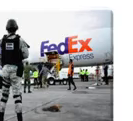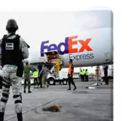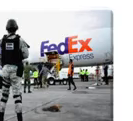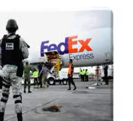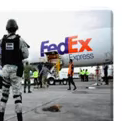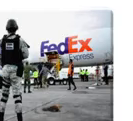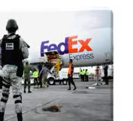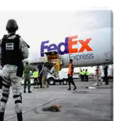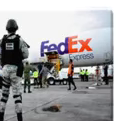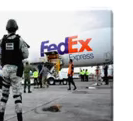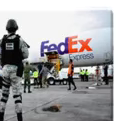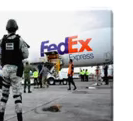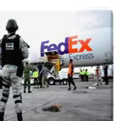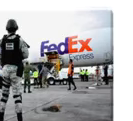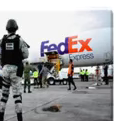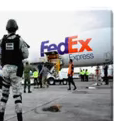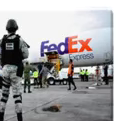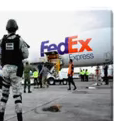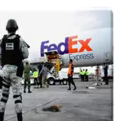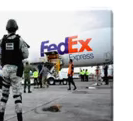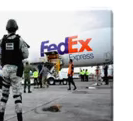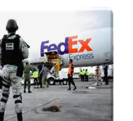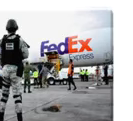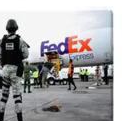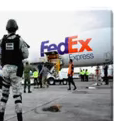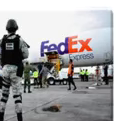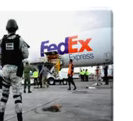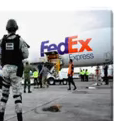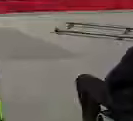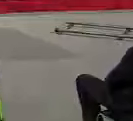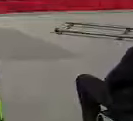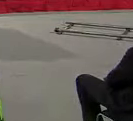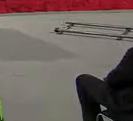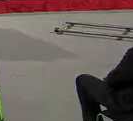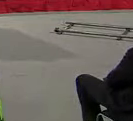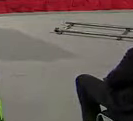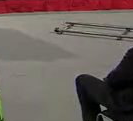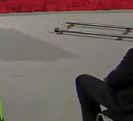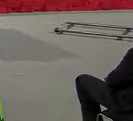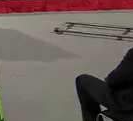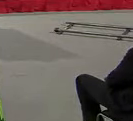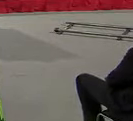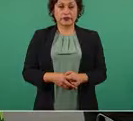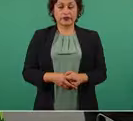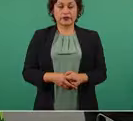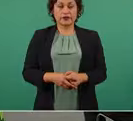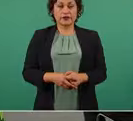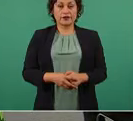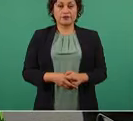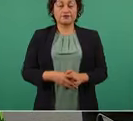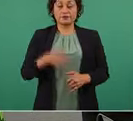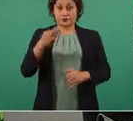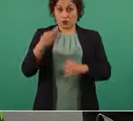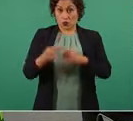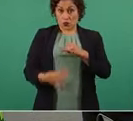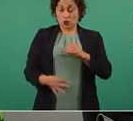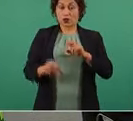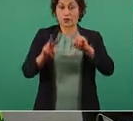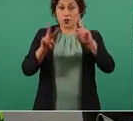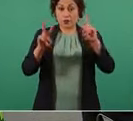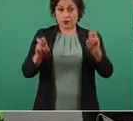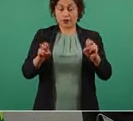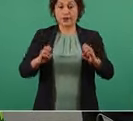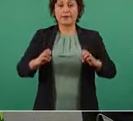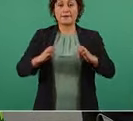con 88 rutas terrestres. La que sigue, por favor. Y por último, para esta misma atención de emergencia